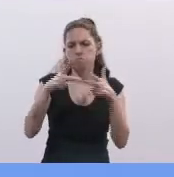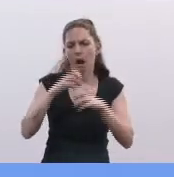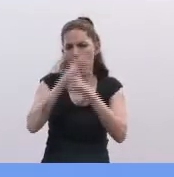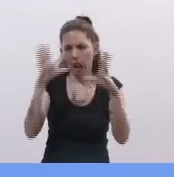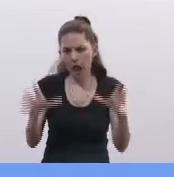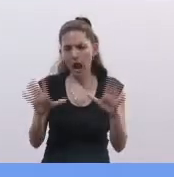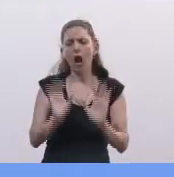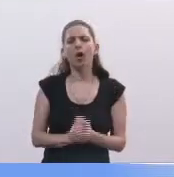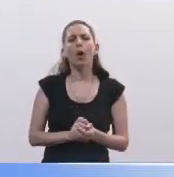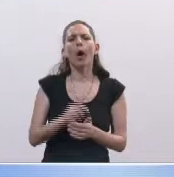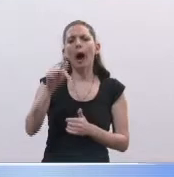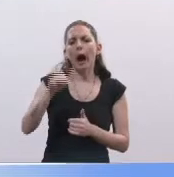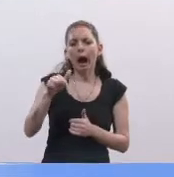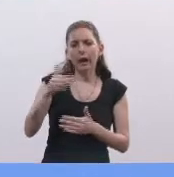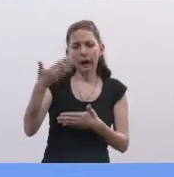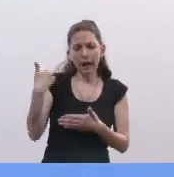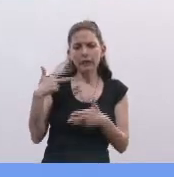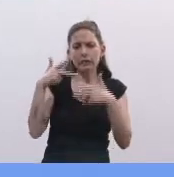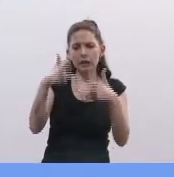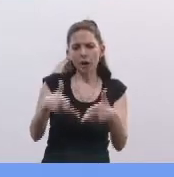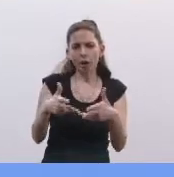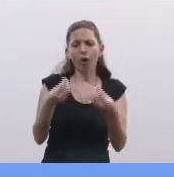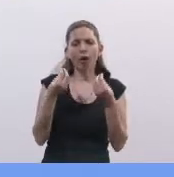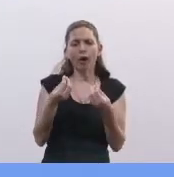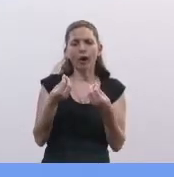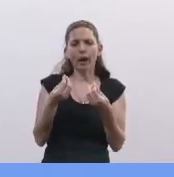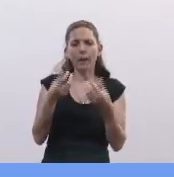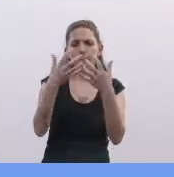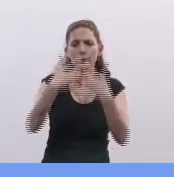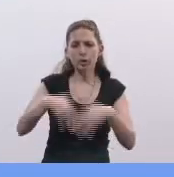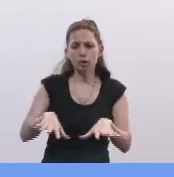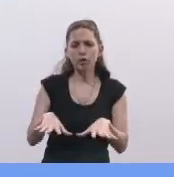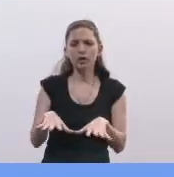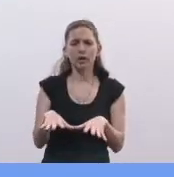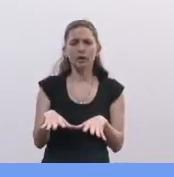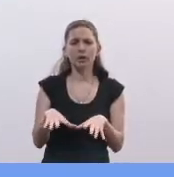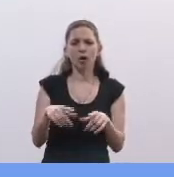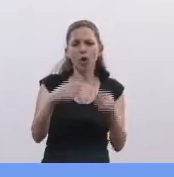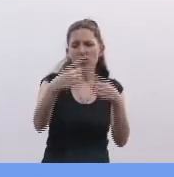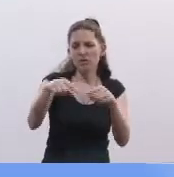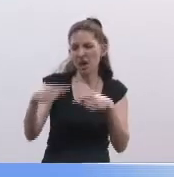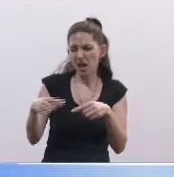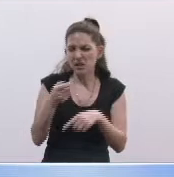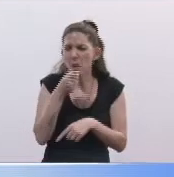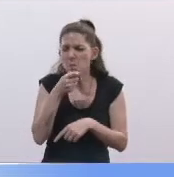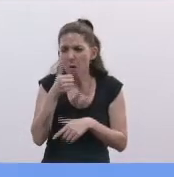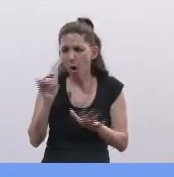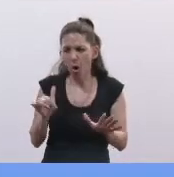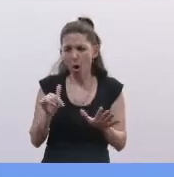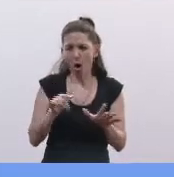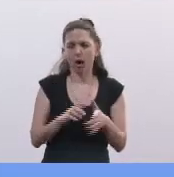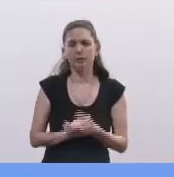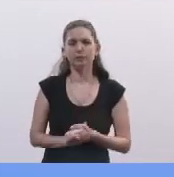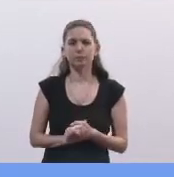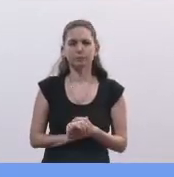Y recién también se planteó de que hay proyectos que no tienen demasiadas diferencias entre uno y